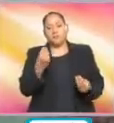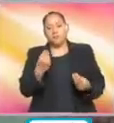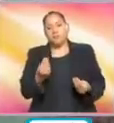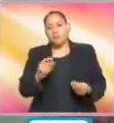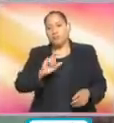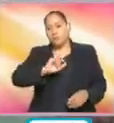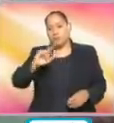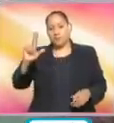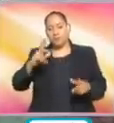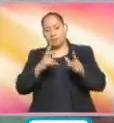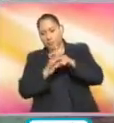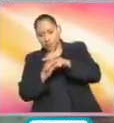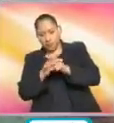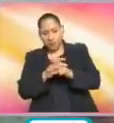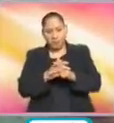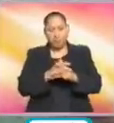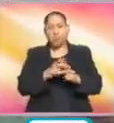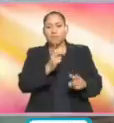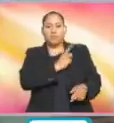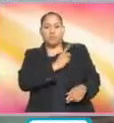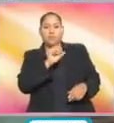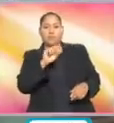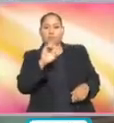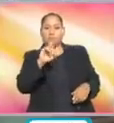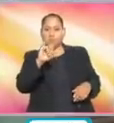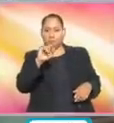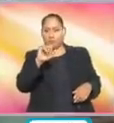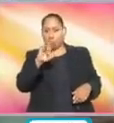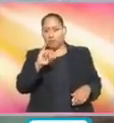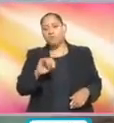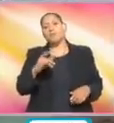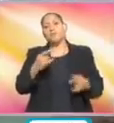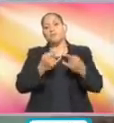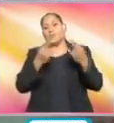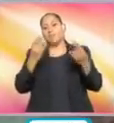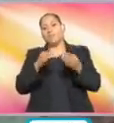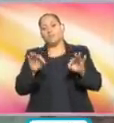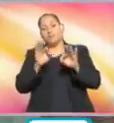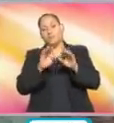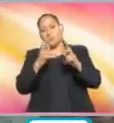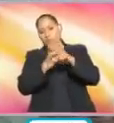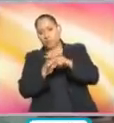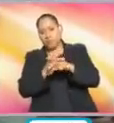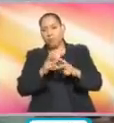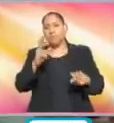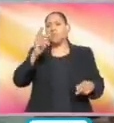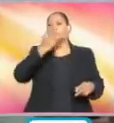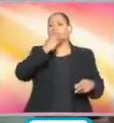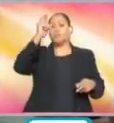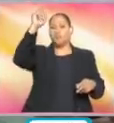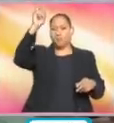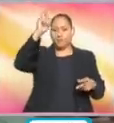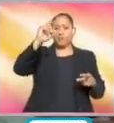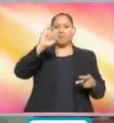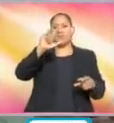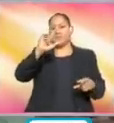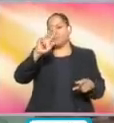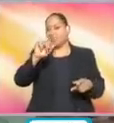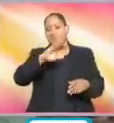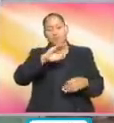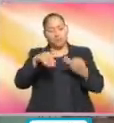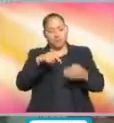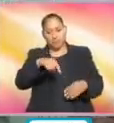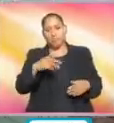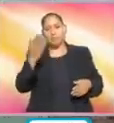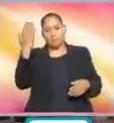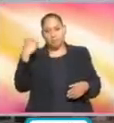los grandes, como el Solitario, todos ellos leyendas de la lucha libre, André el Gigante, Silva, todos esos